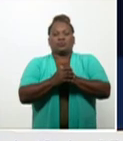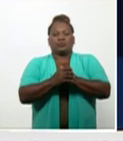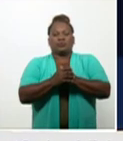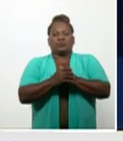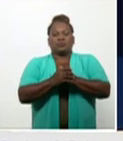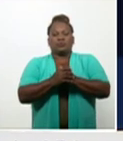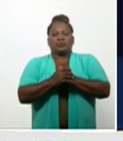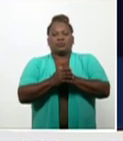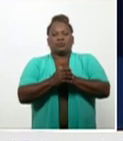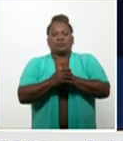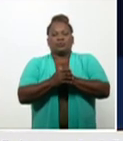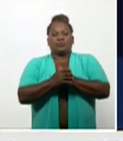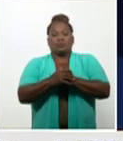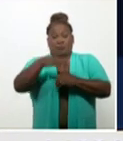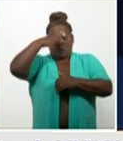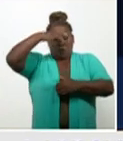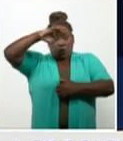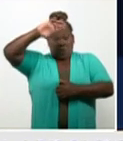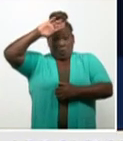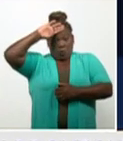5,59%. Cuba con un